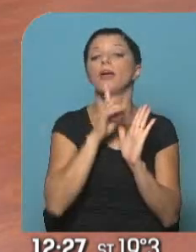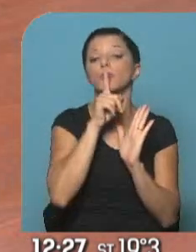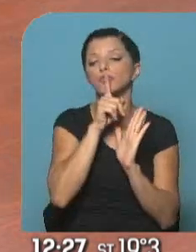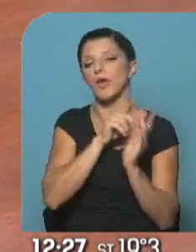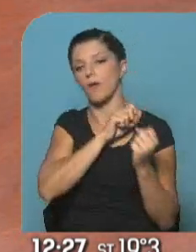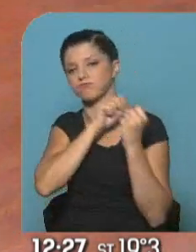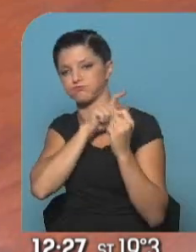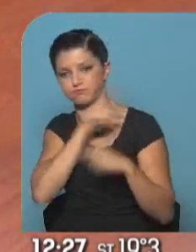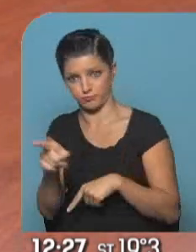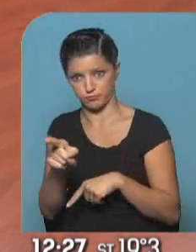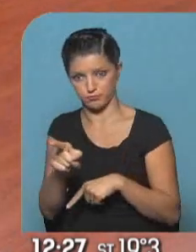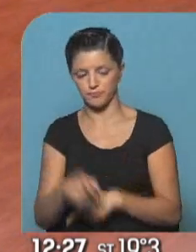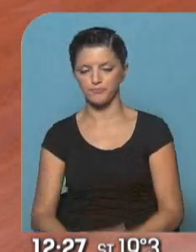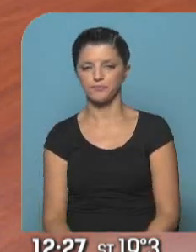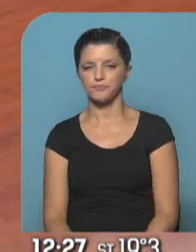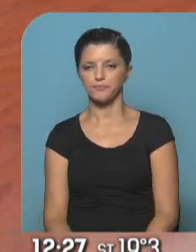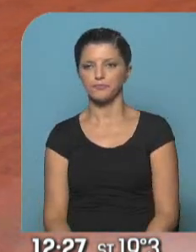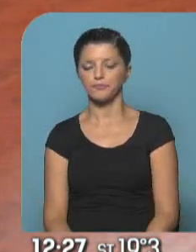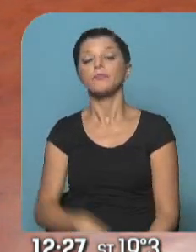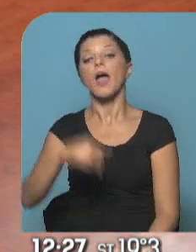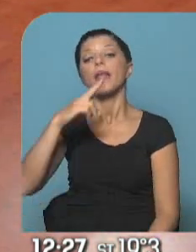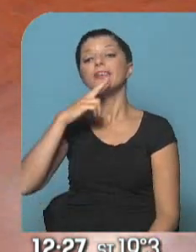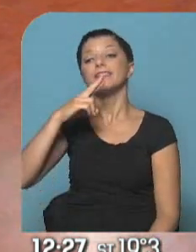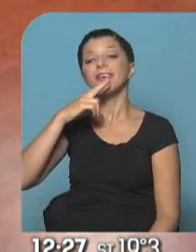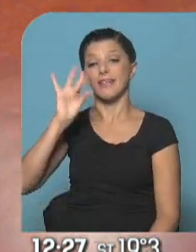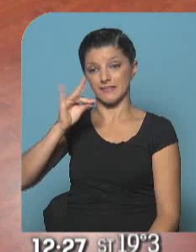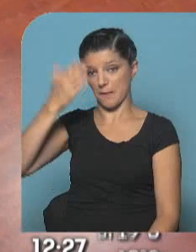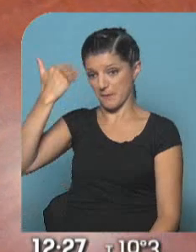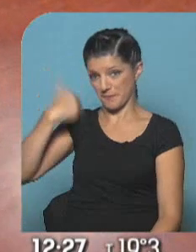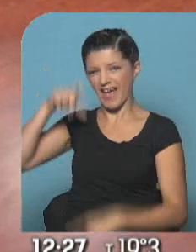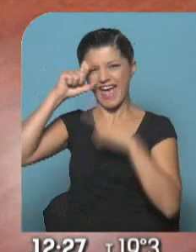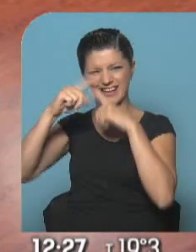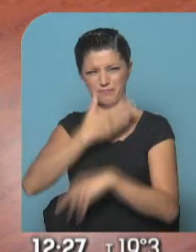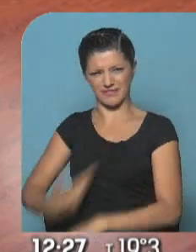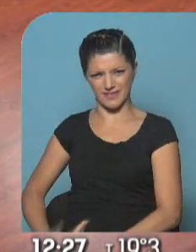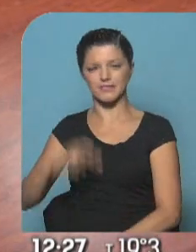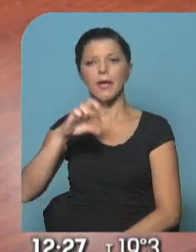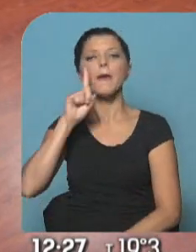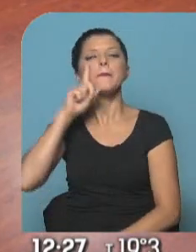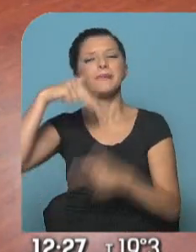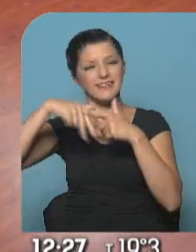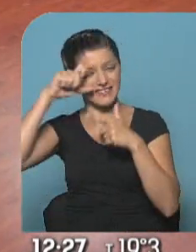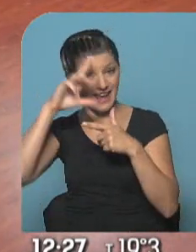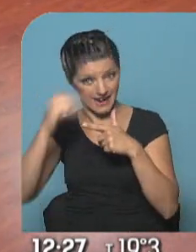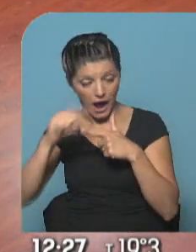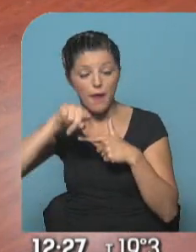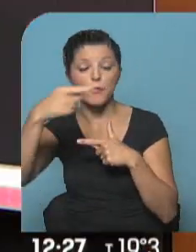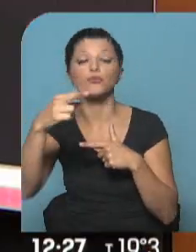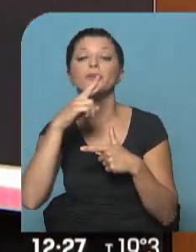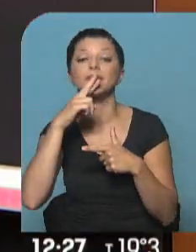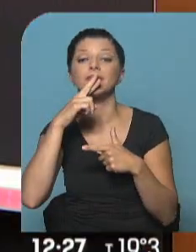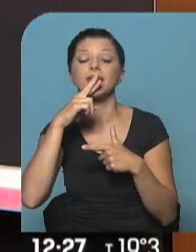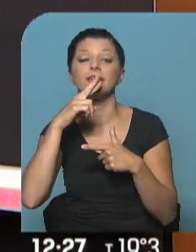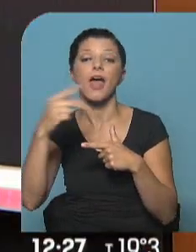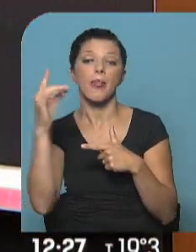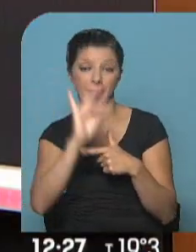El 17 de diciembre, el expresidente y candidato conservador Sebastián Piñera se enfrentará al candidato oficialista Alejandro Guillier